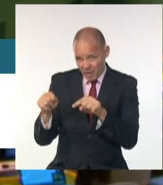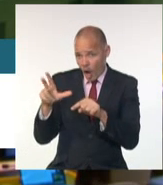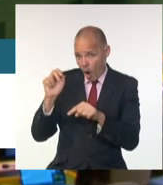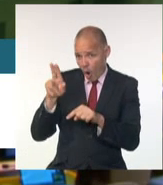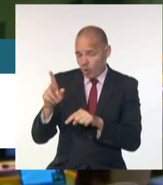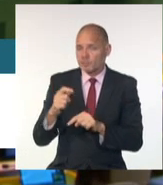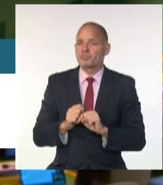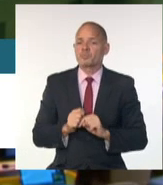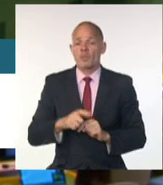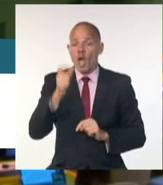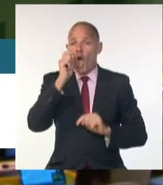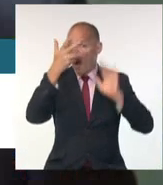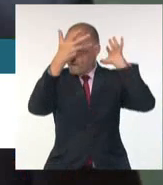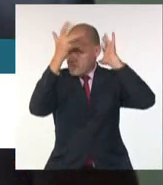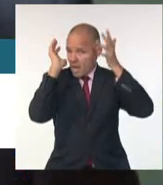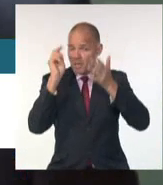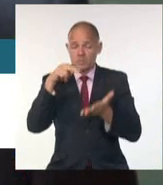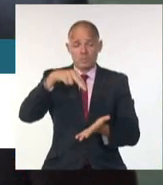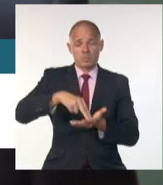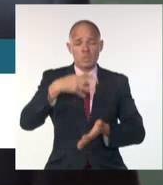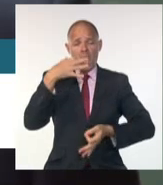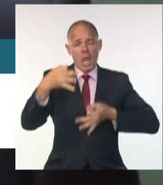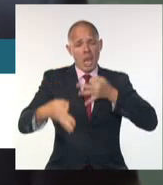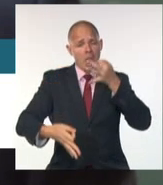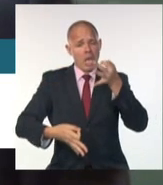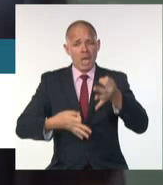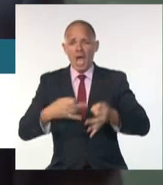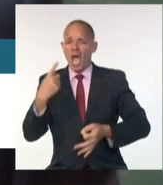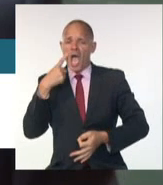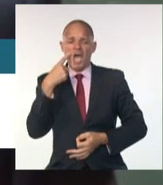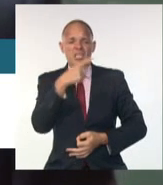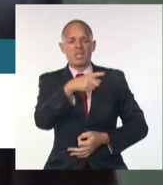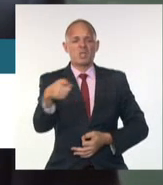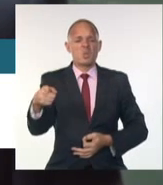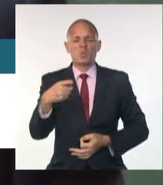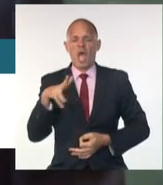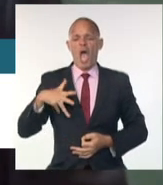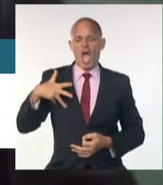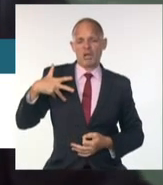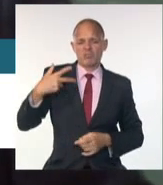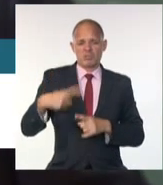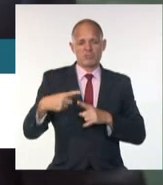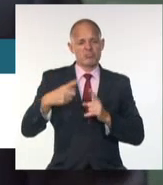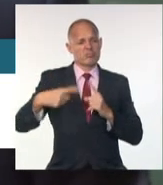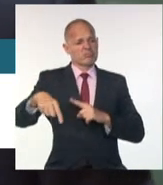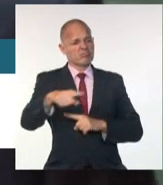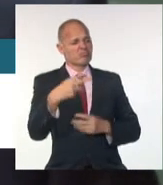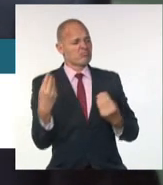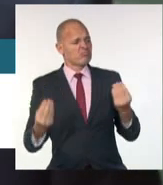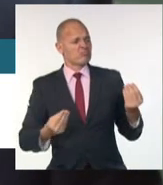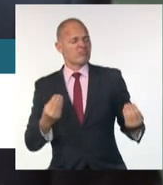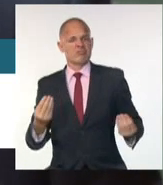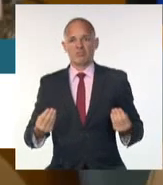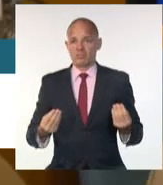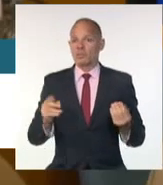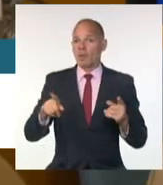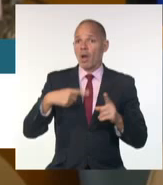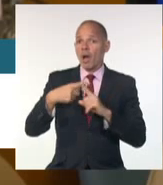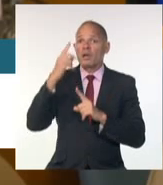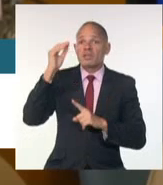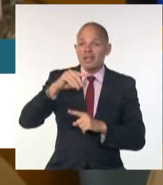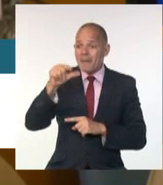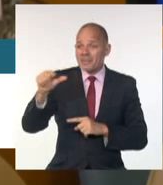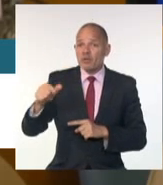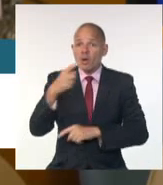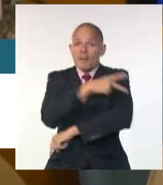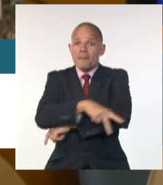decir que estaba integrada por burócratas. Negó el pacto del futuro suscrito por más de 140 miembros de la comunidad internacional en